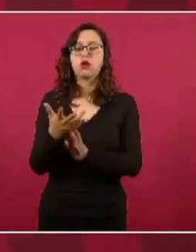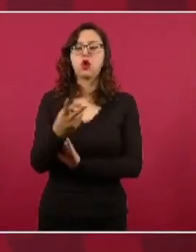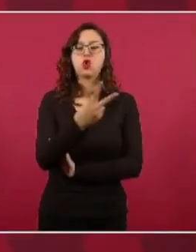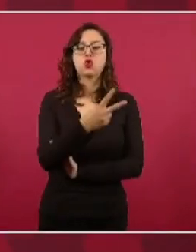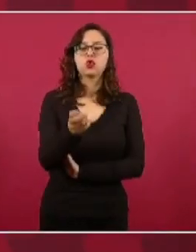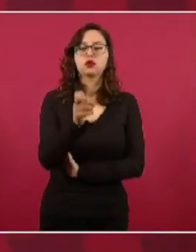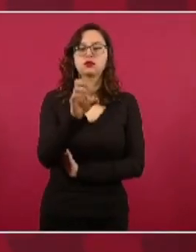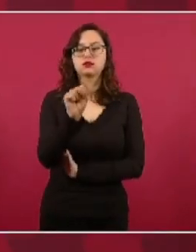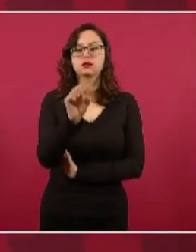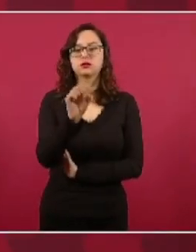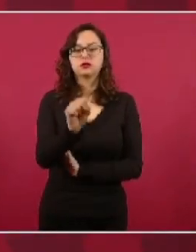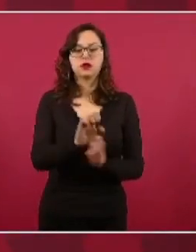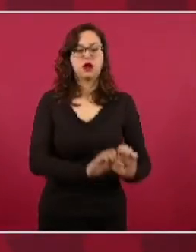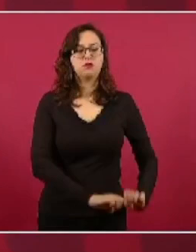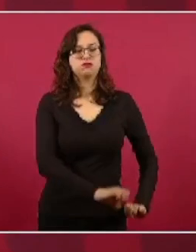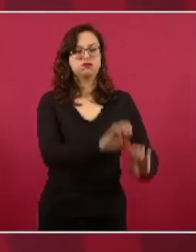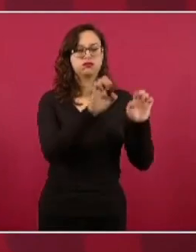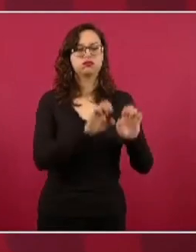260 cuarteles,